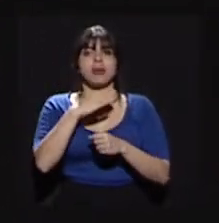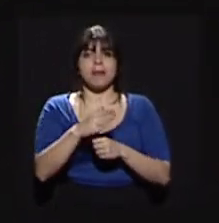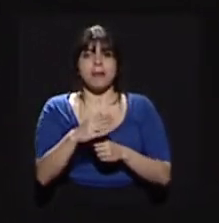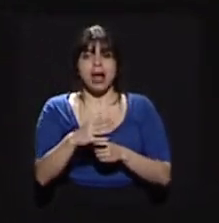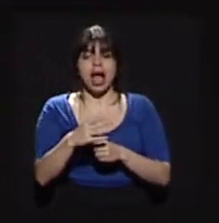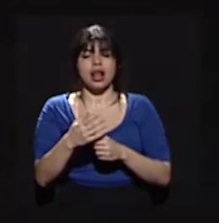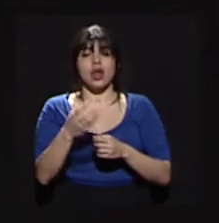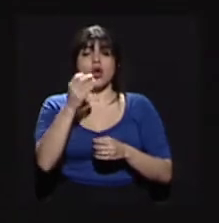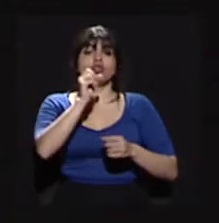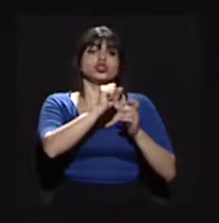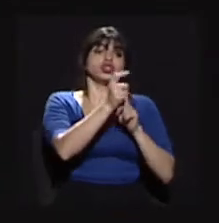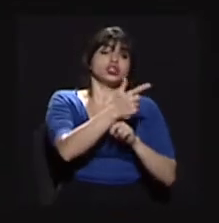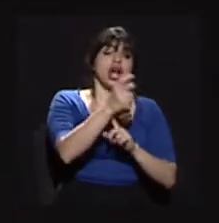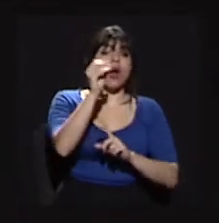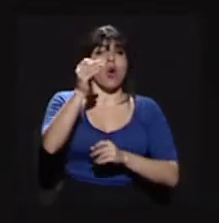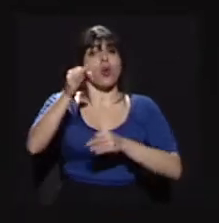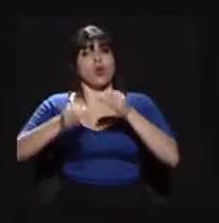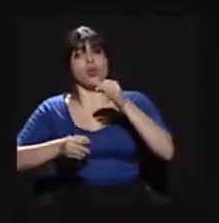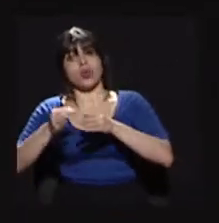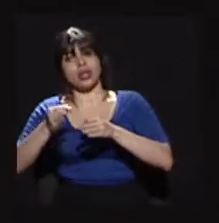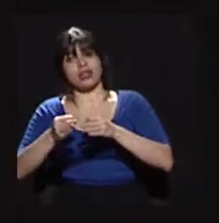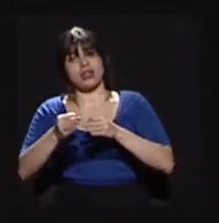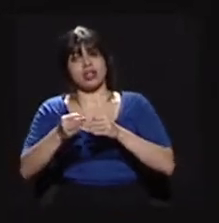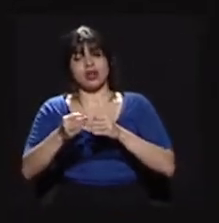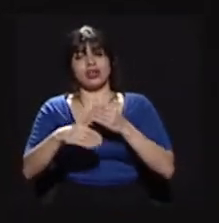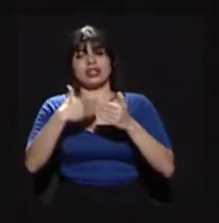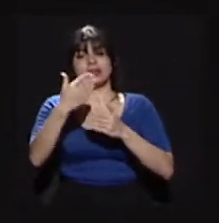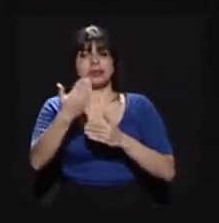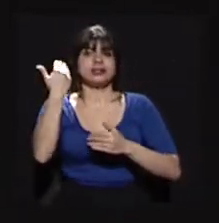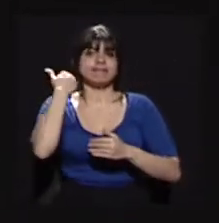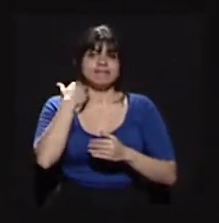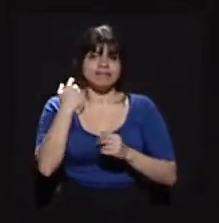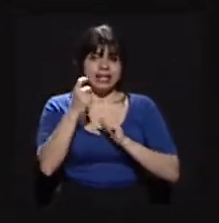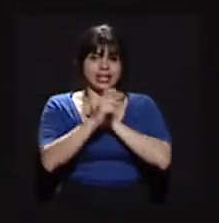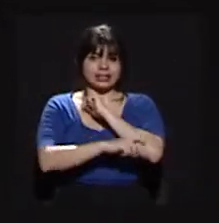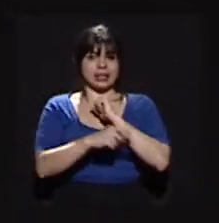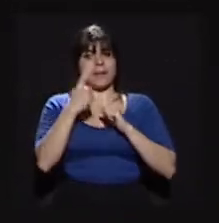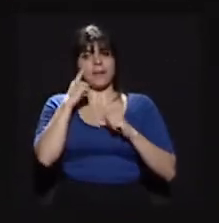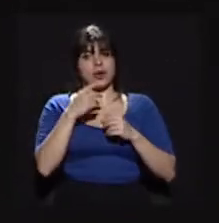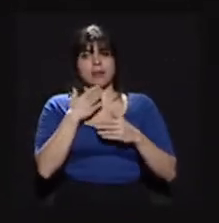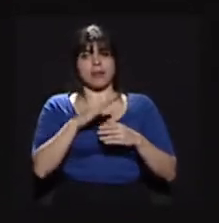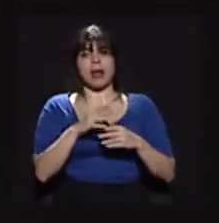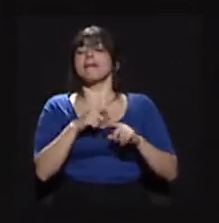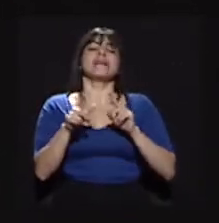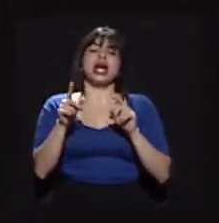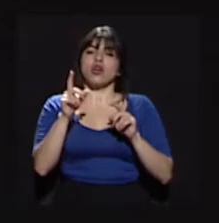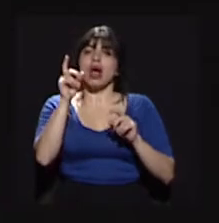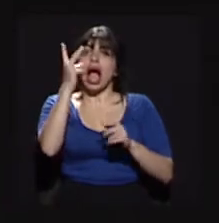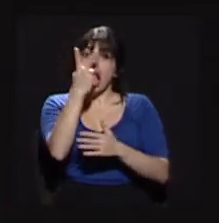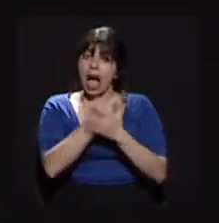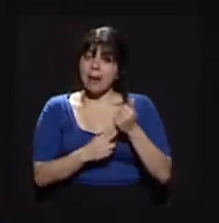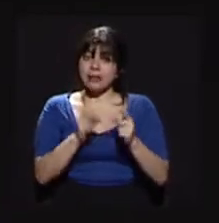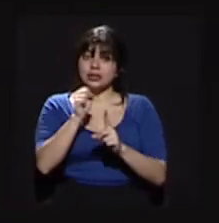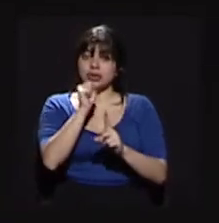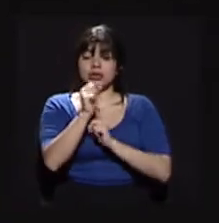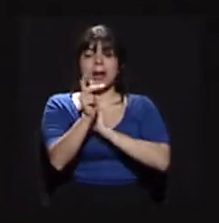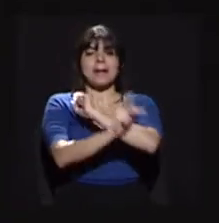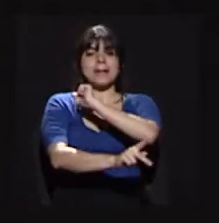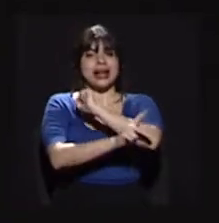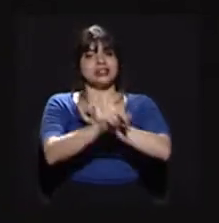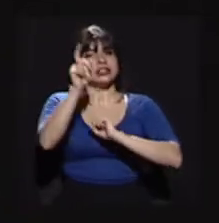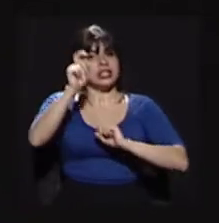en lo social o en lo jurídico pero sí es cierto que en ambos casos el país tiene que tomar decisiones